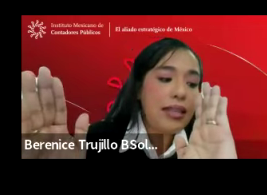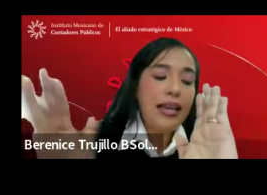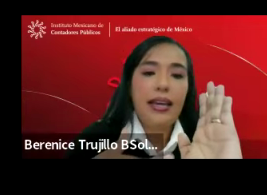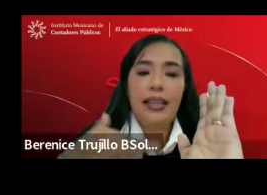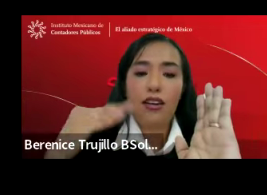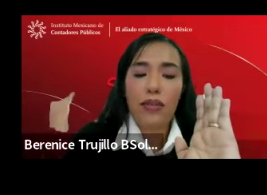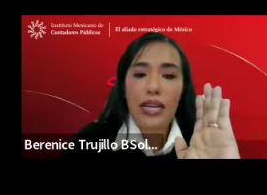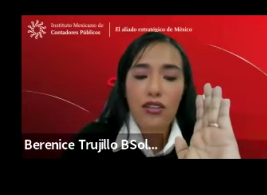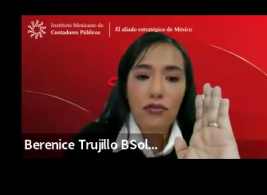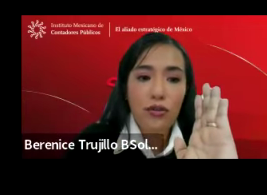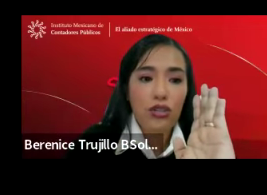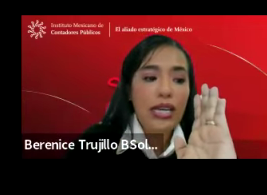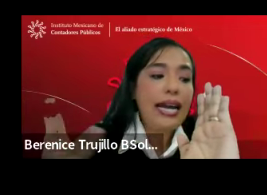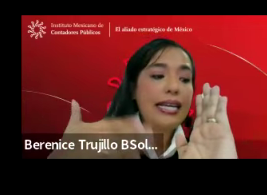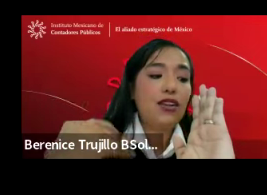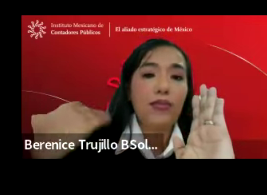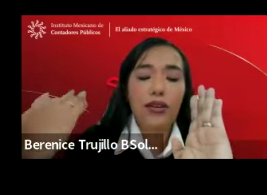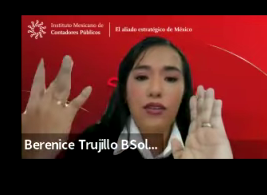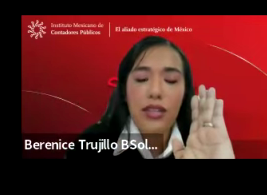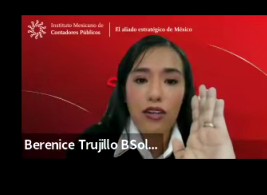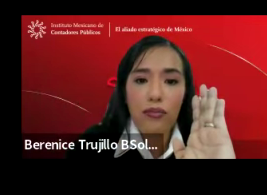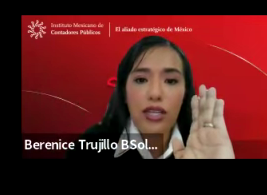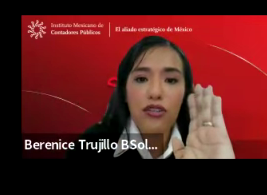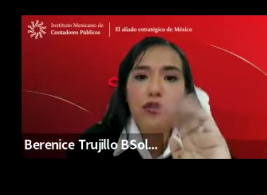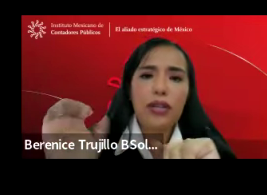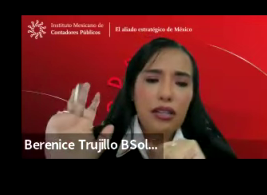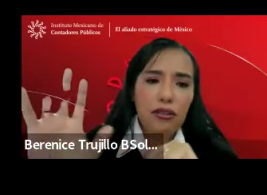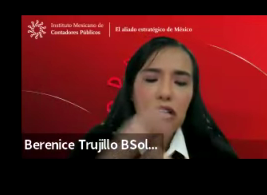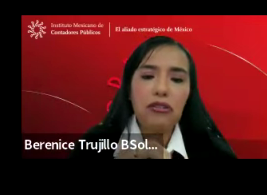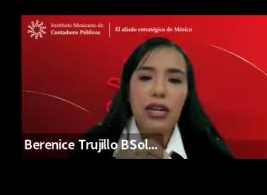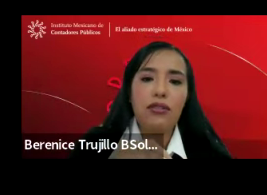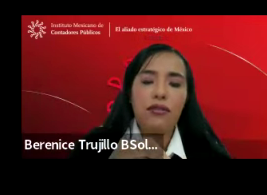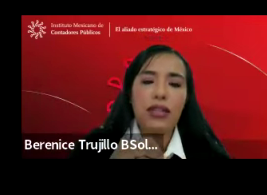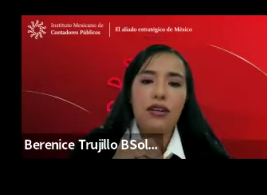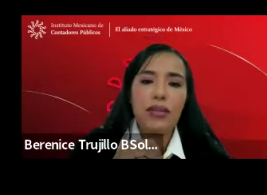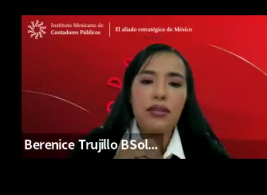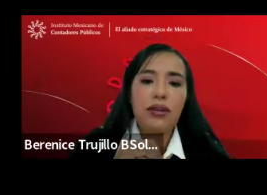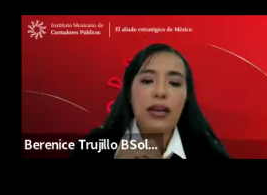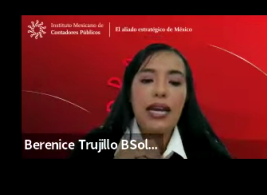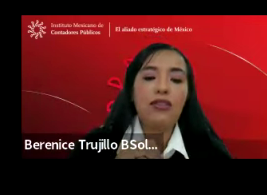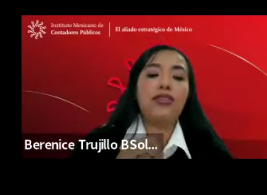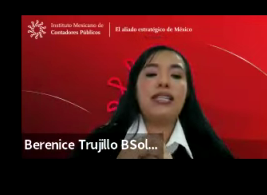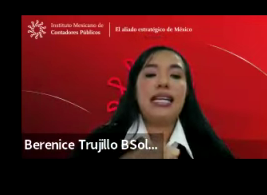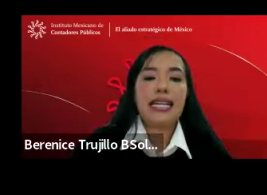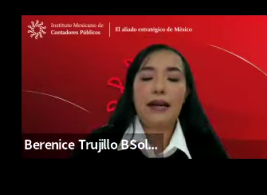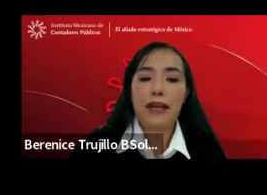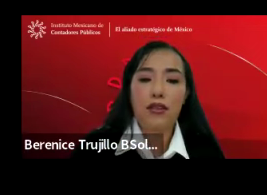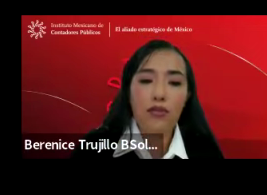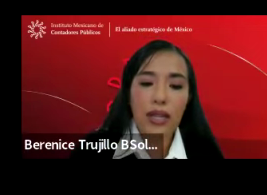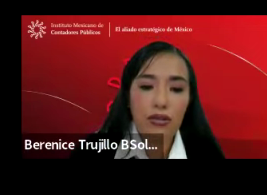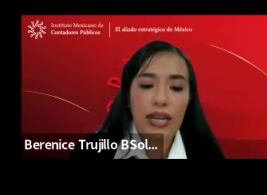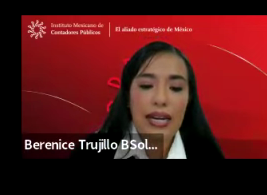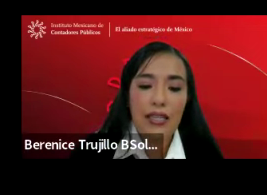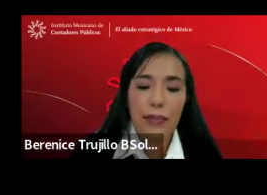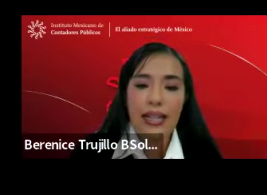Si me pide denominación fiduciaria, número de fideicomiso, pues le doy el contrato de fideicomiso. Entonces tiene que